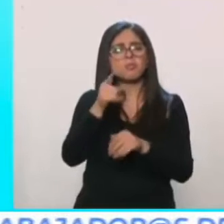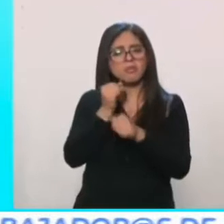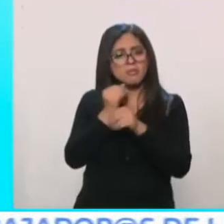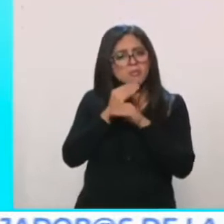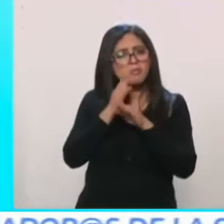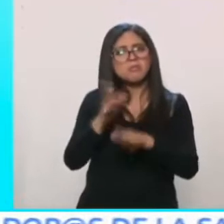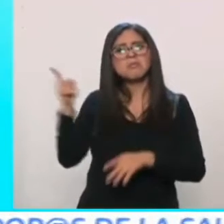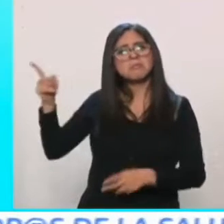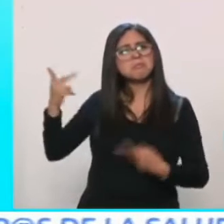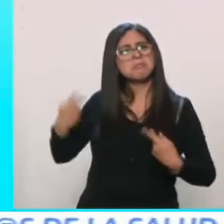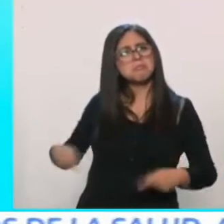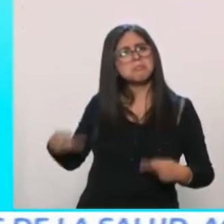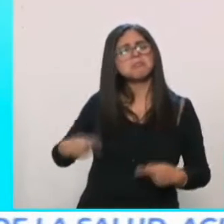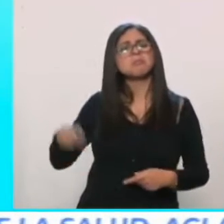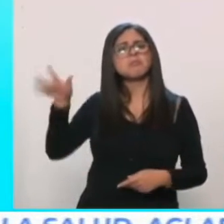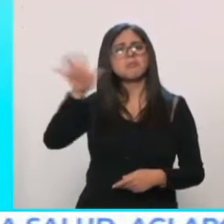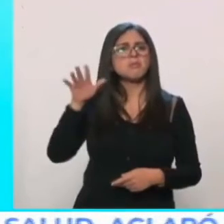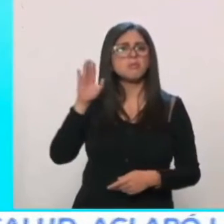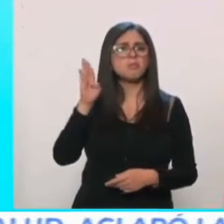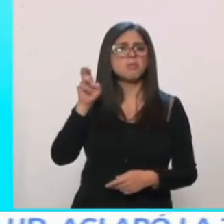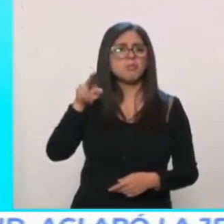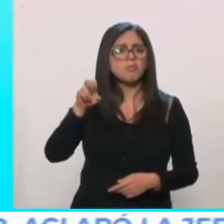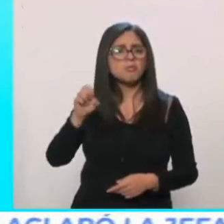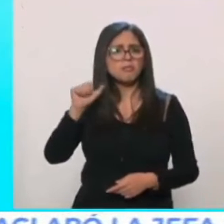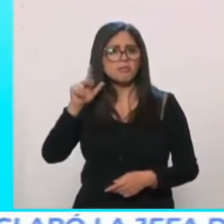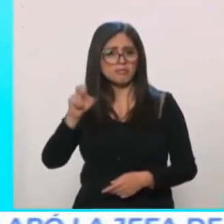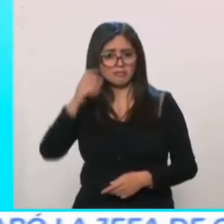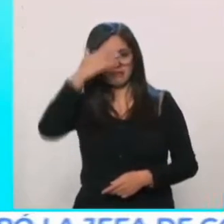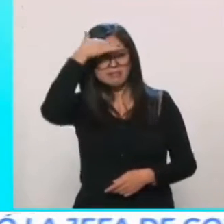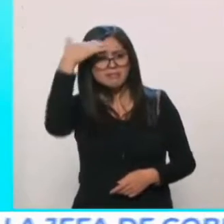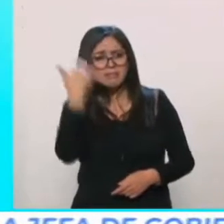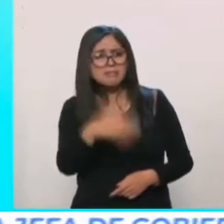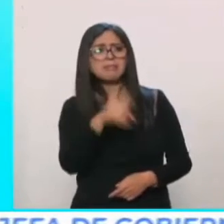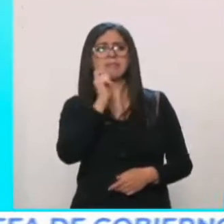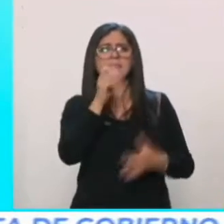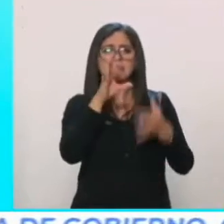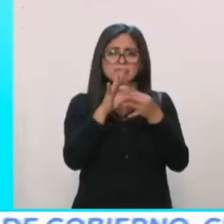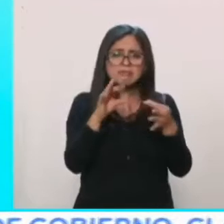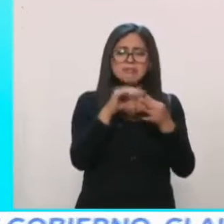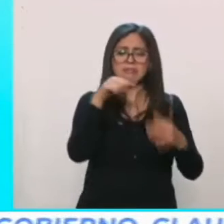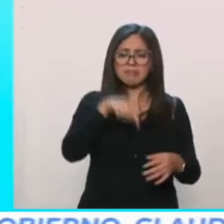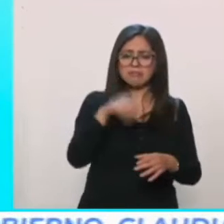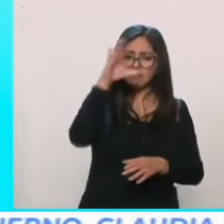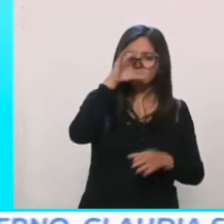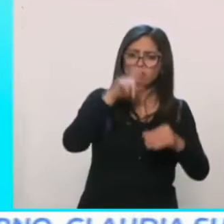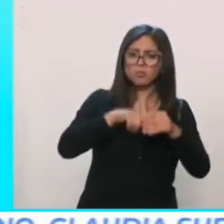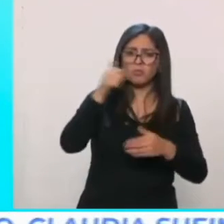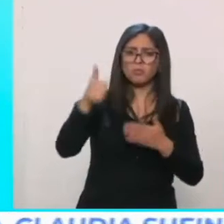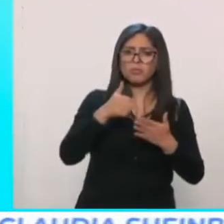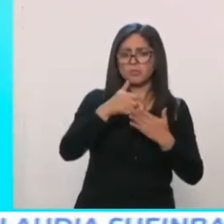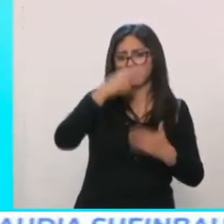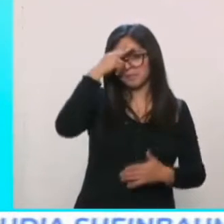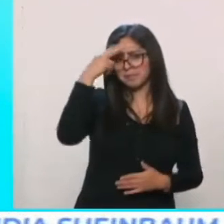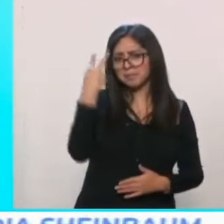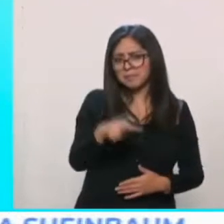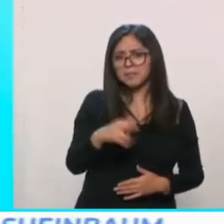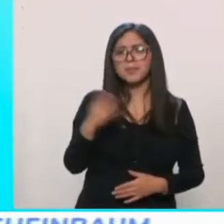esta noticia los habitantes en Buenos Aires? ¿Qué tanto saben y qué tan cerca están de la cultura que se vive en la Ciudad de México? Muy buenos días,